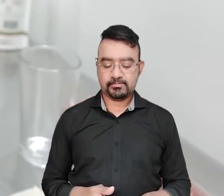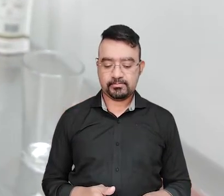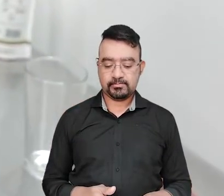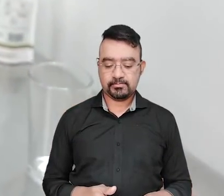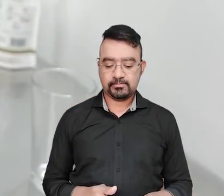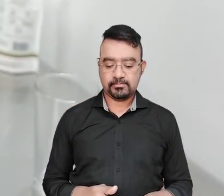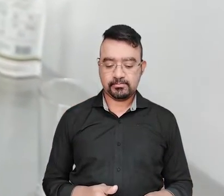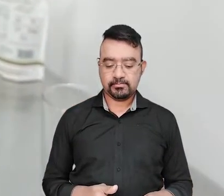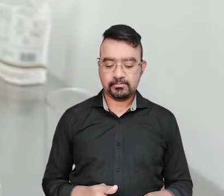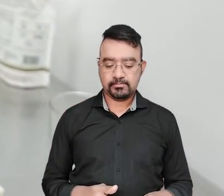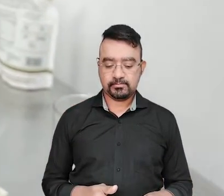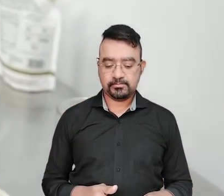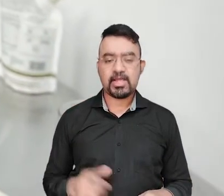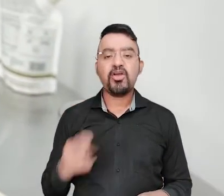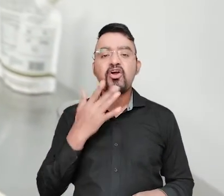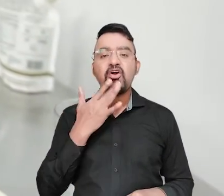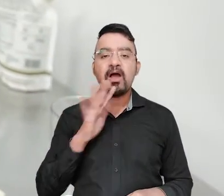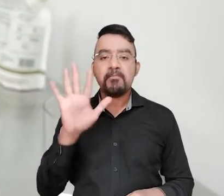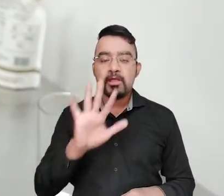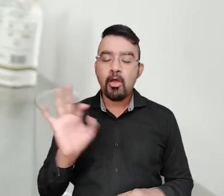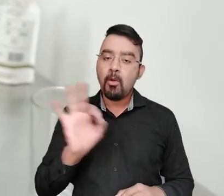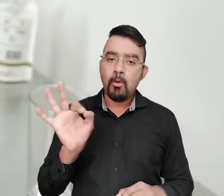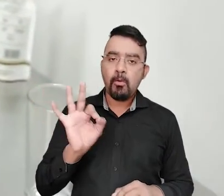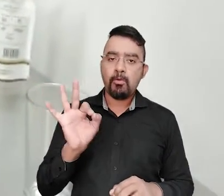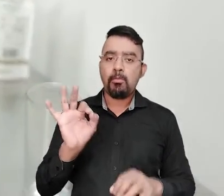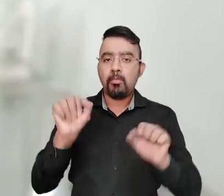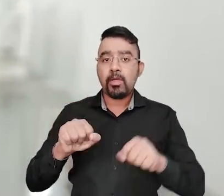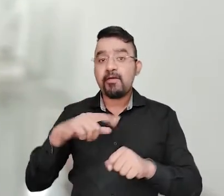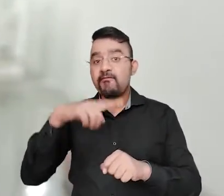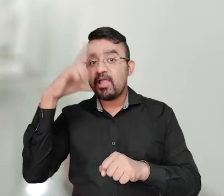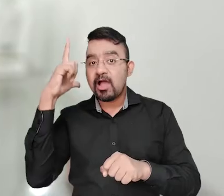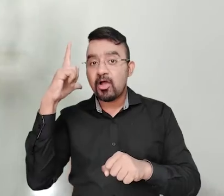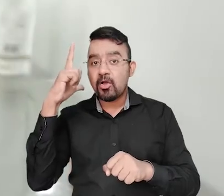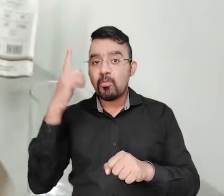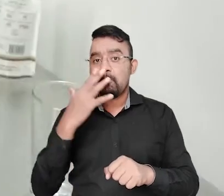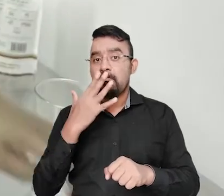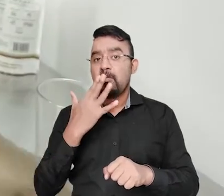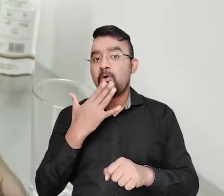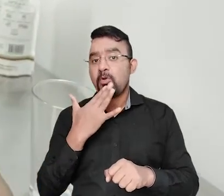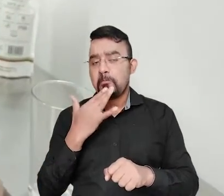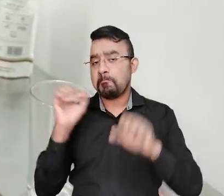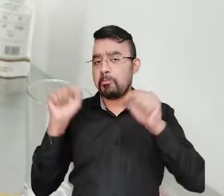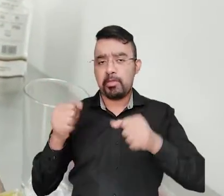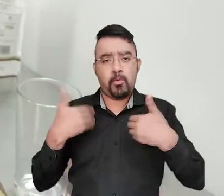pero también podríamos hacerlo con queso blanco, no hay ningún problema.